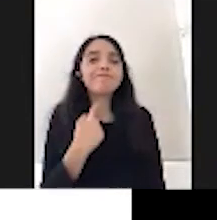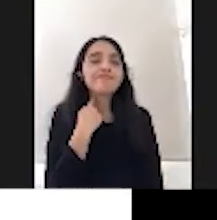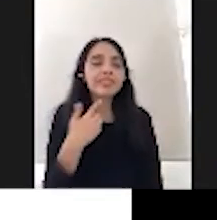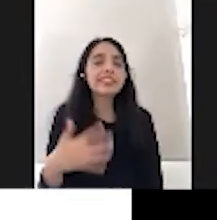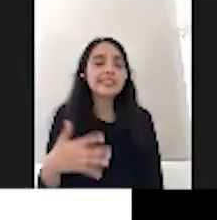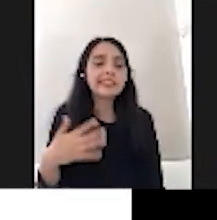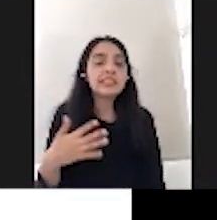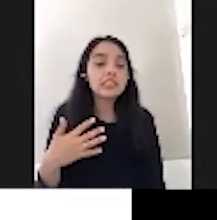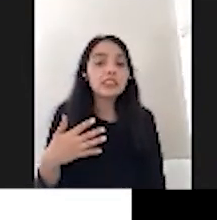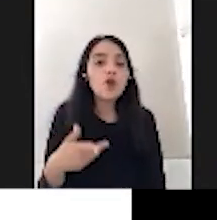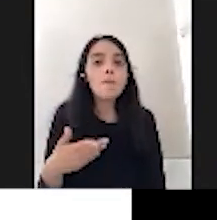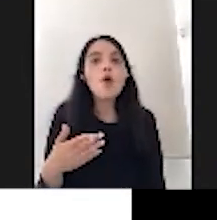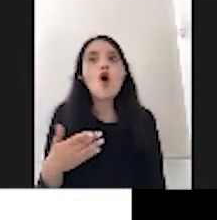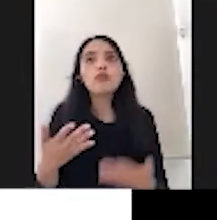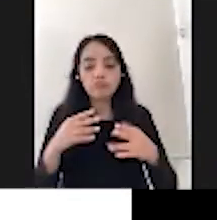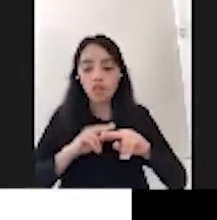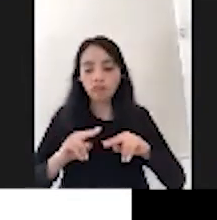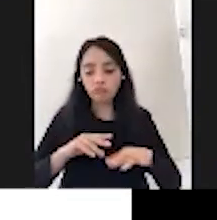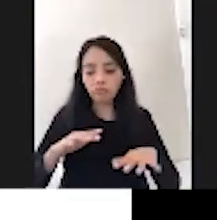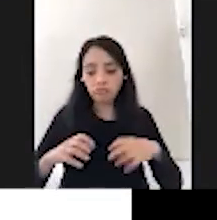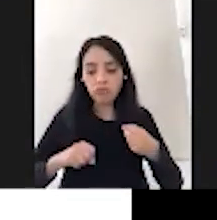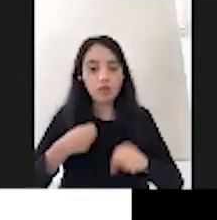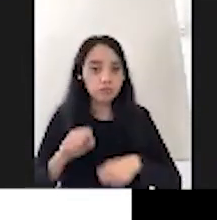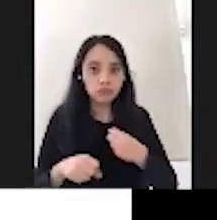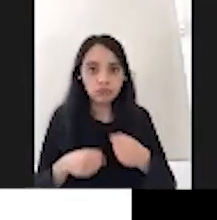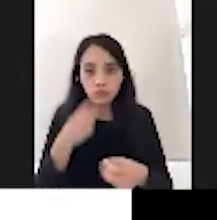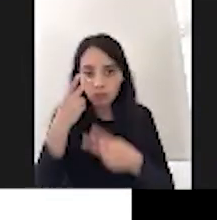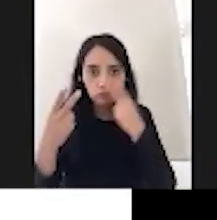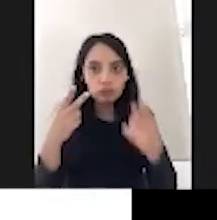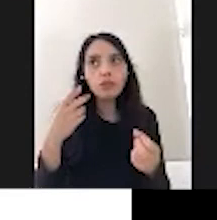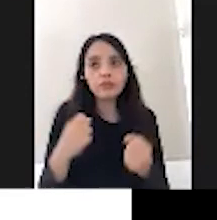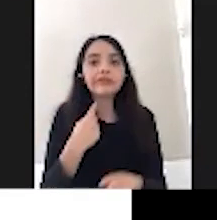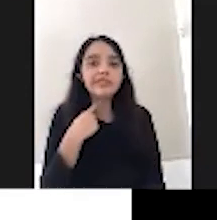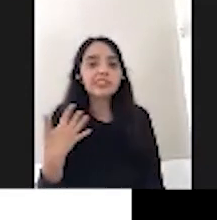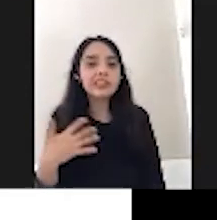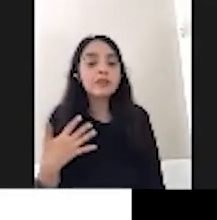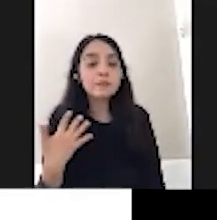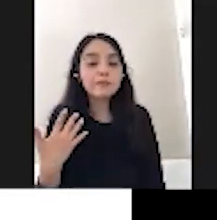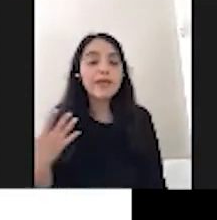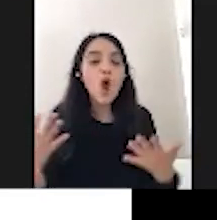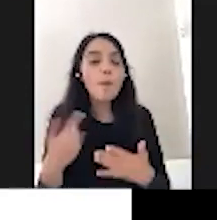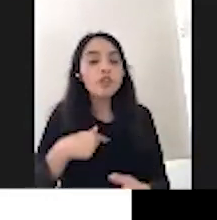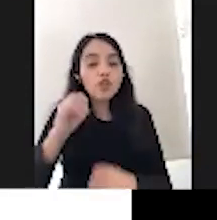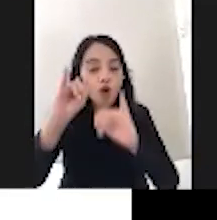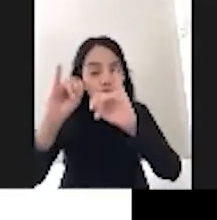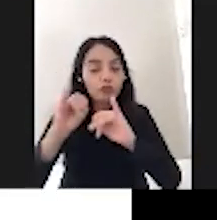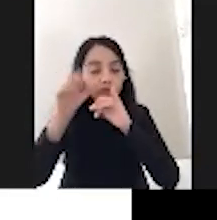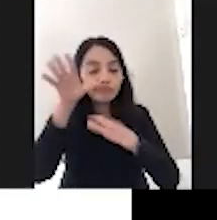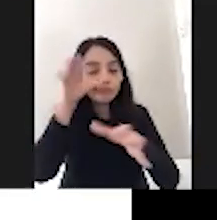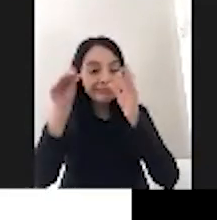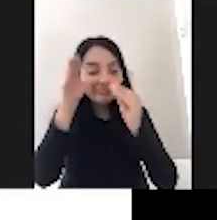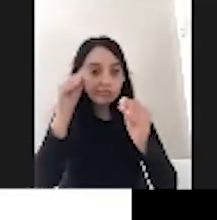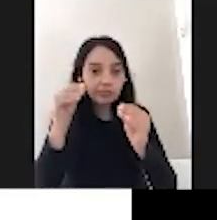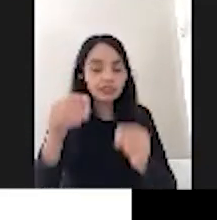Los actos motores involucrados en percepción tienen consecuencias importantes en la manera como procesamos los estímulos, y por lo